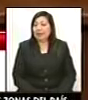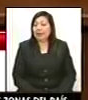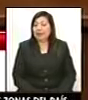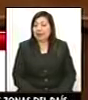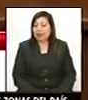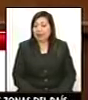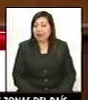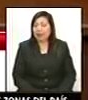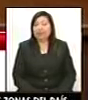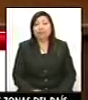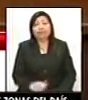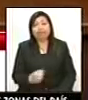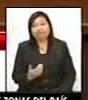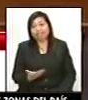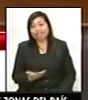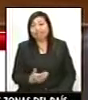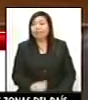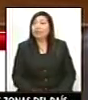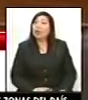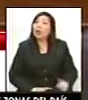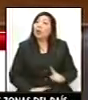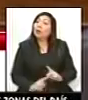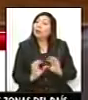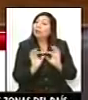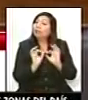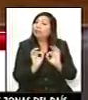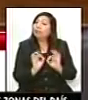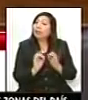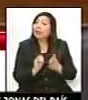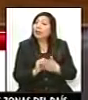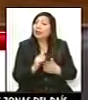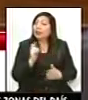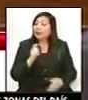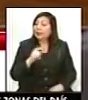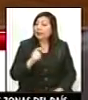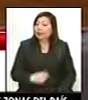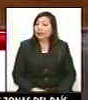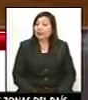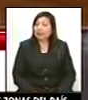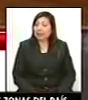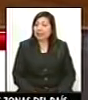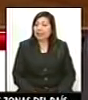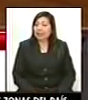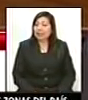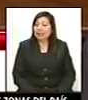Presidenta, hay algunas precisiones que es necesario hacer